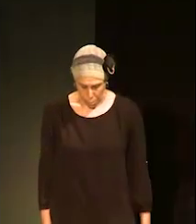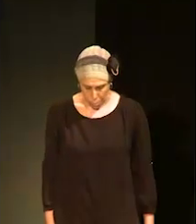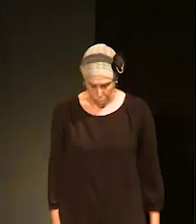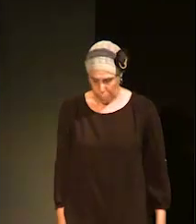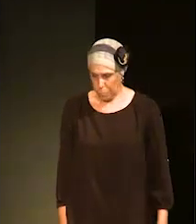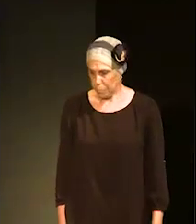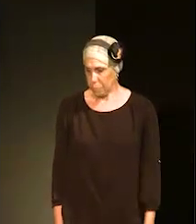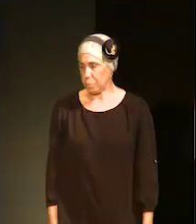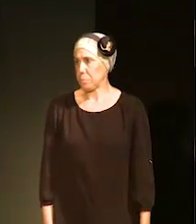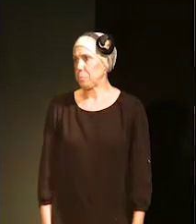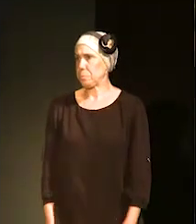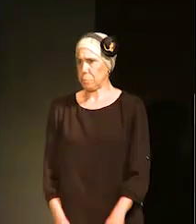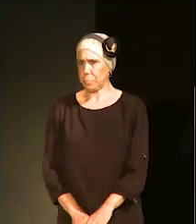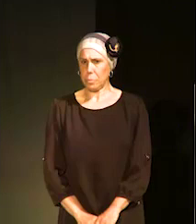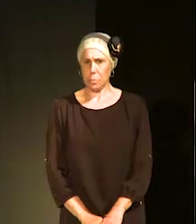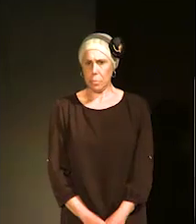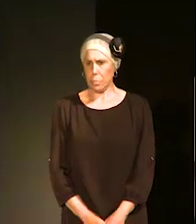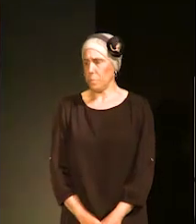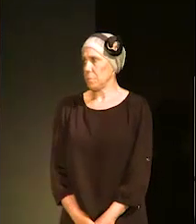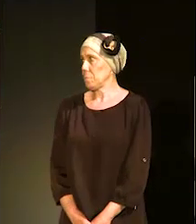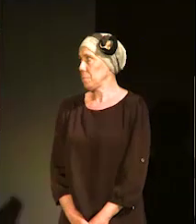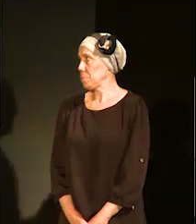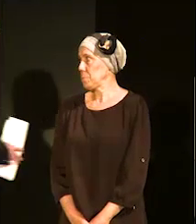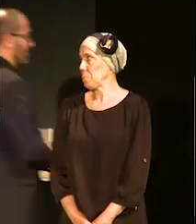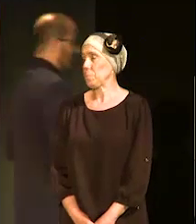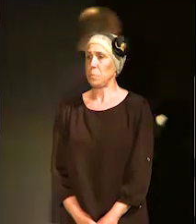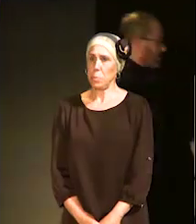igual hola